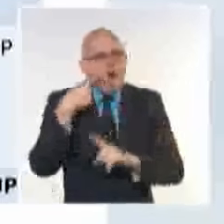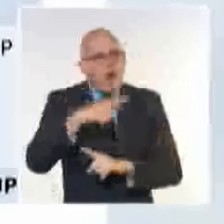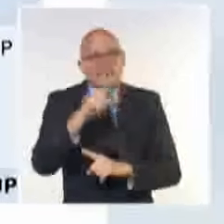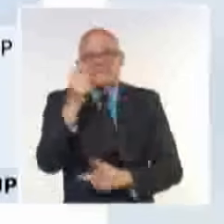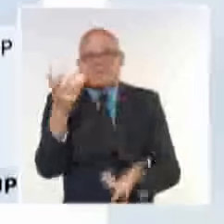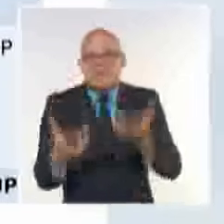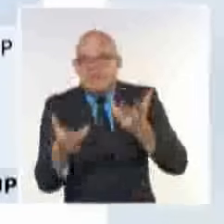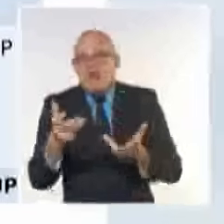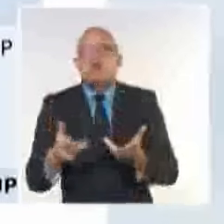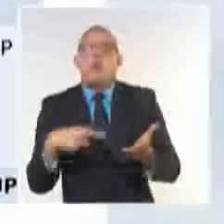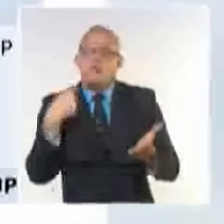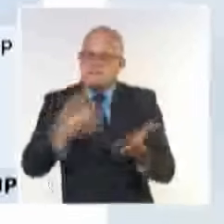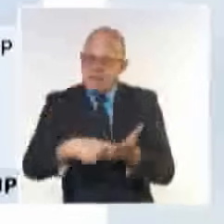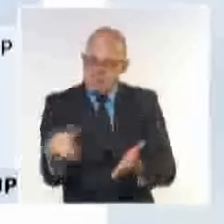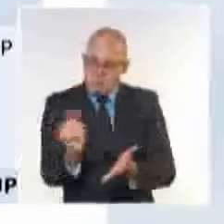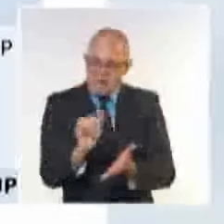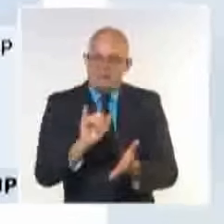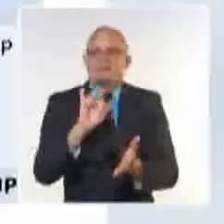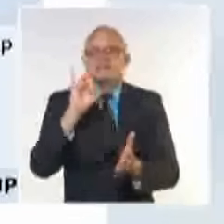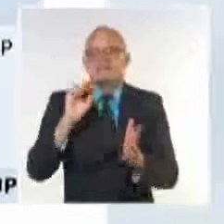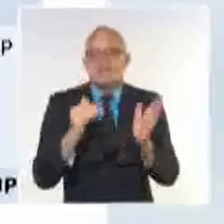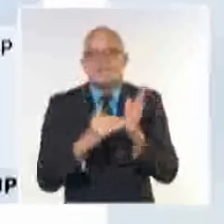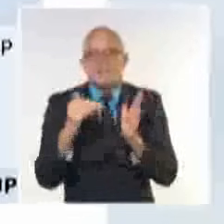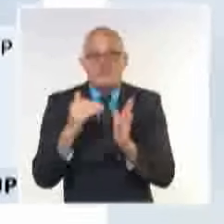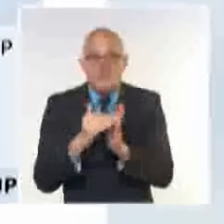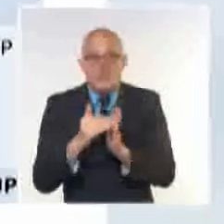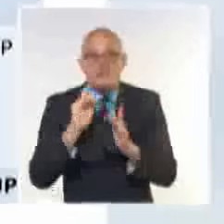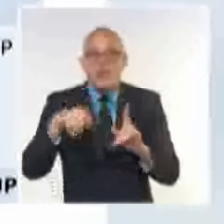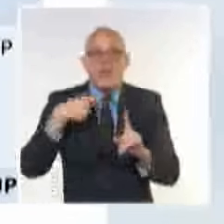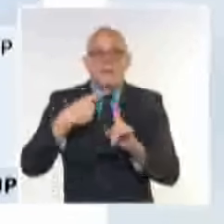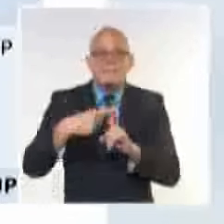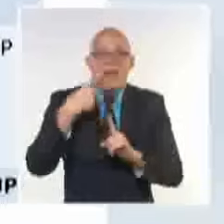Cadena Cubana del Pan de la Isla de la Juventud. 43